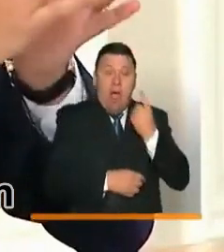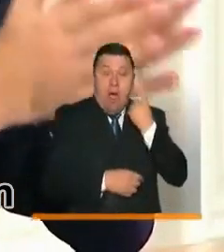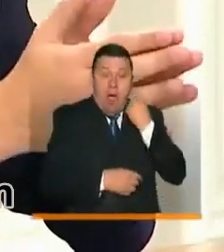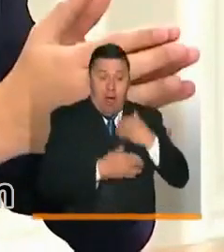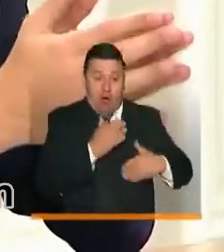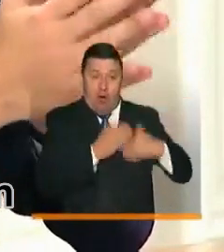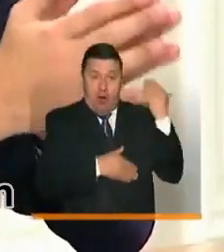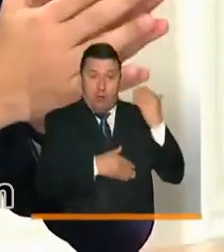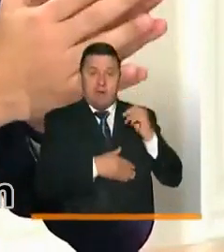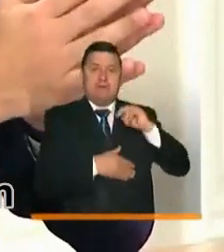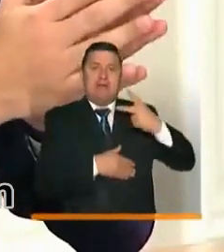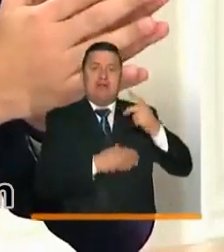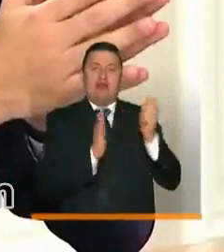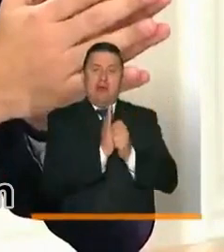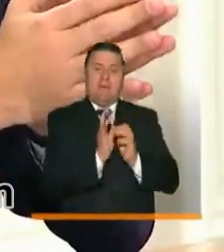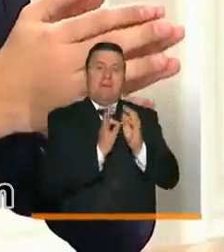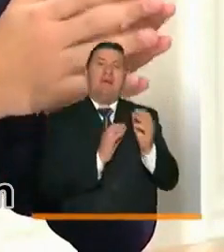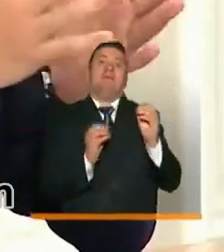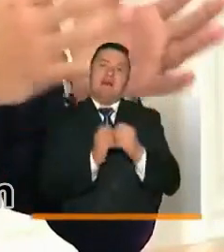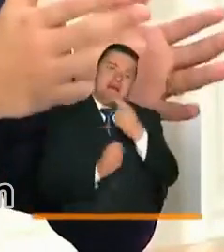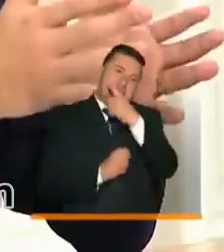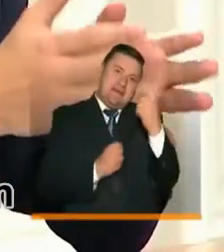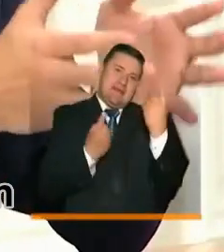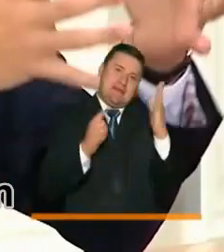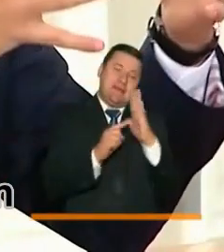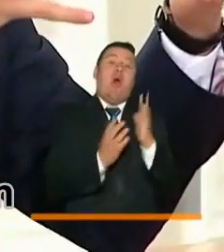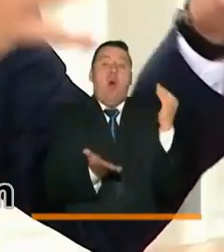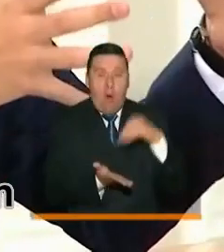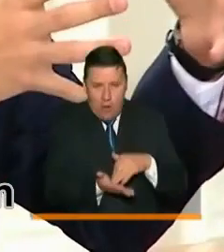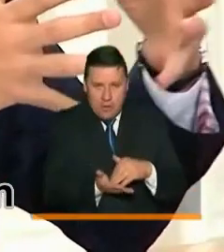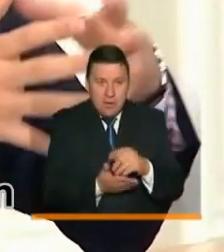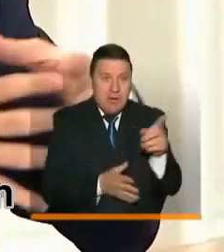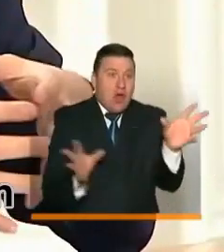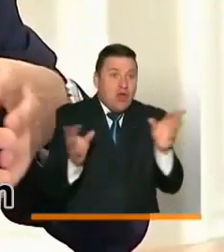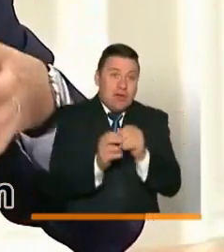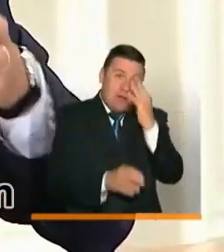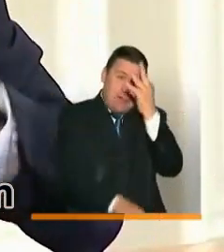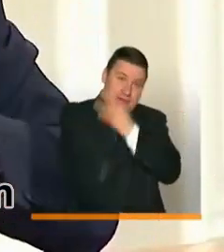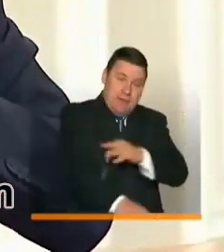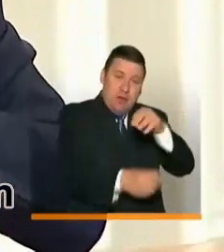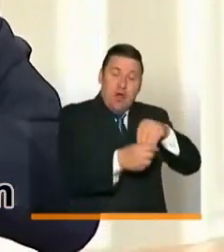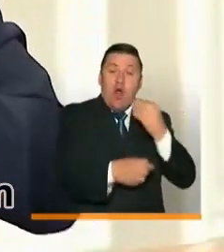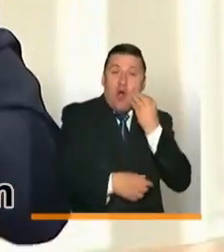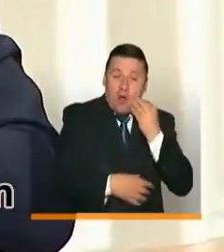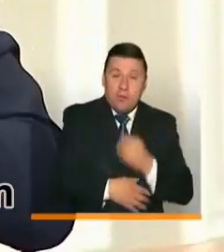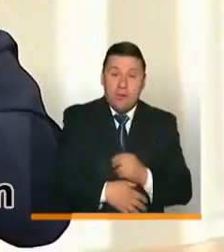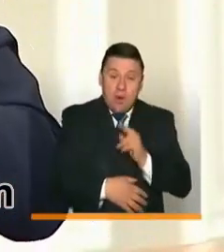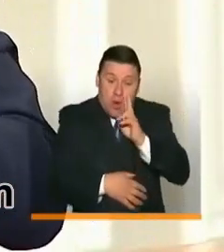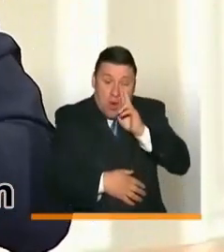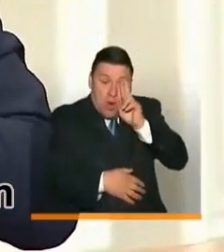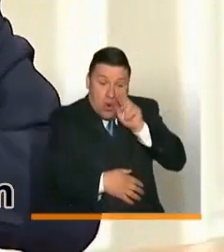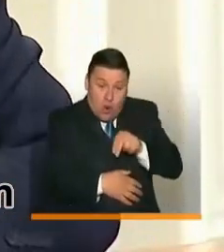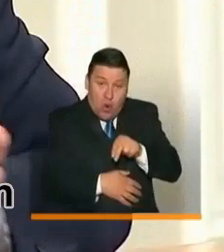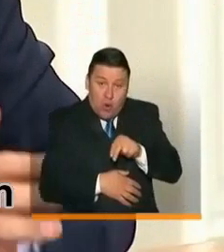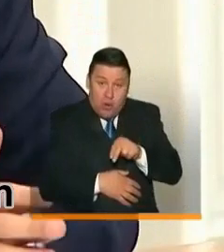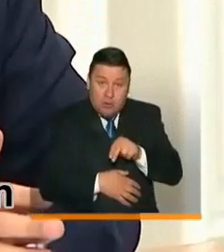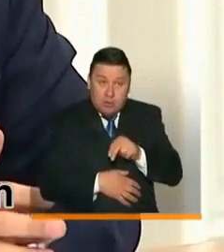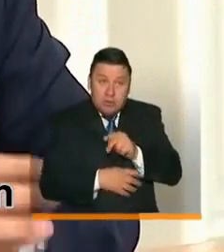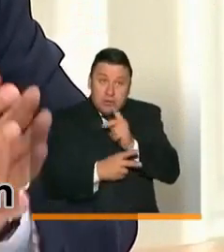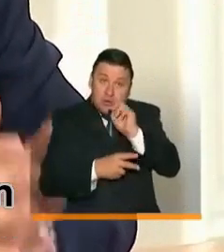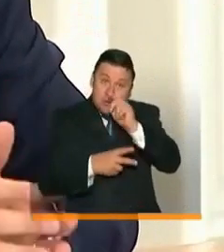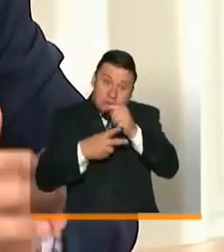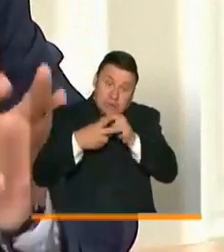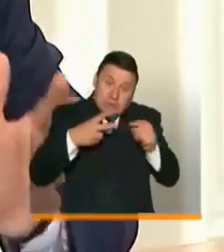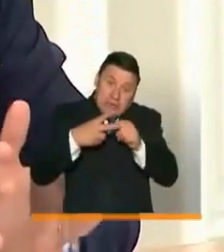arrancamos el segundo giro de 160 mil pesos nuevamente para esos 3 millones de hogares. Y en junio, después de la segunda semana de